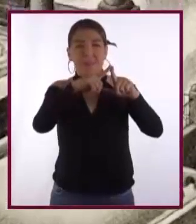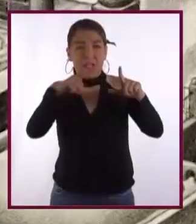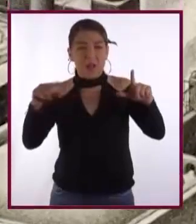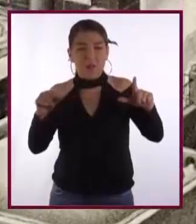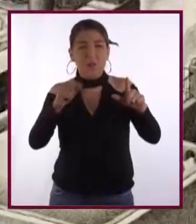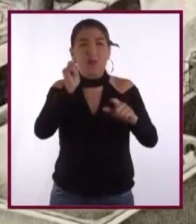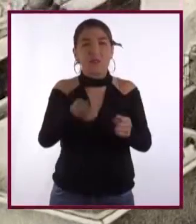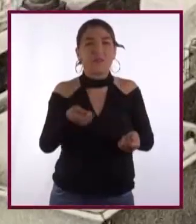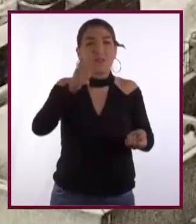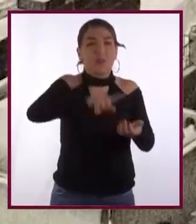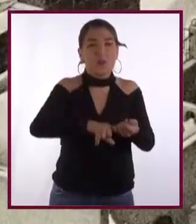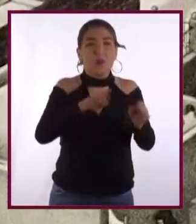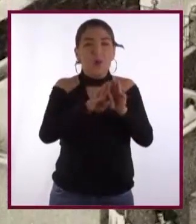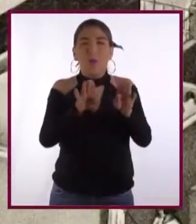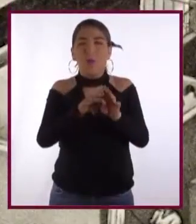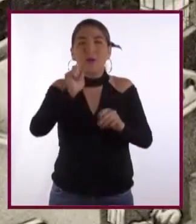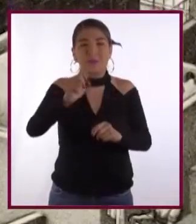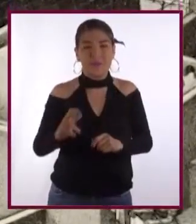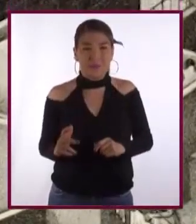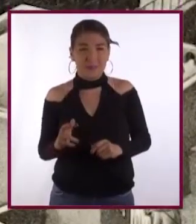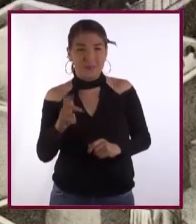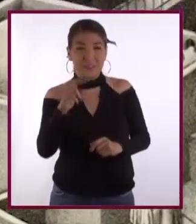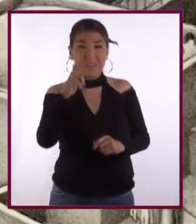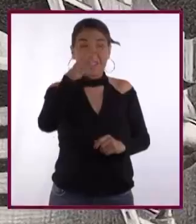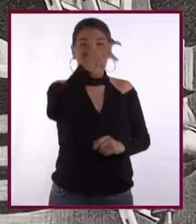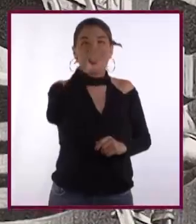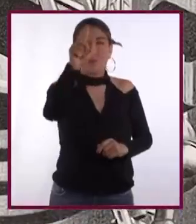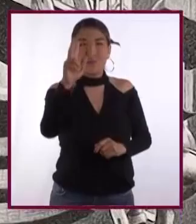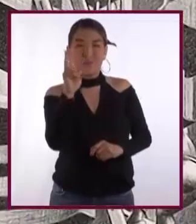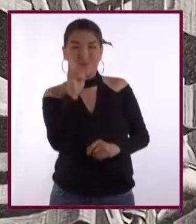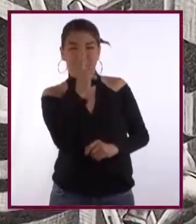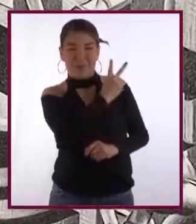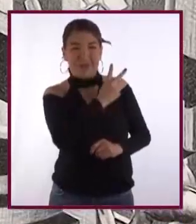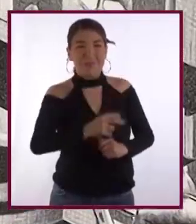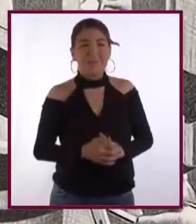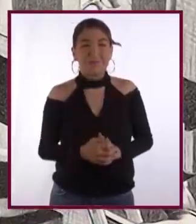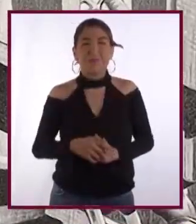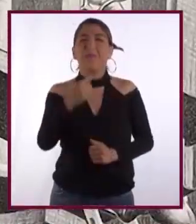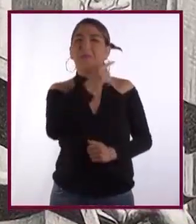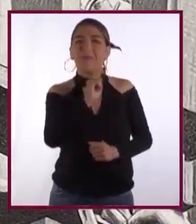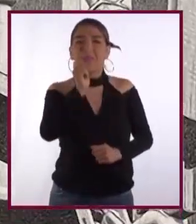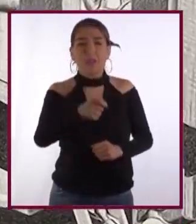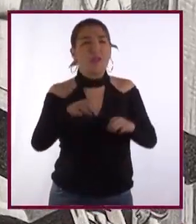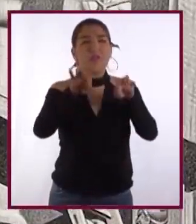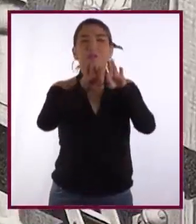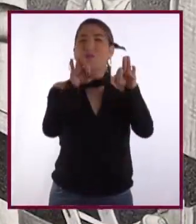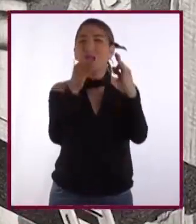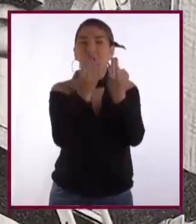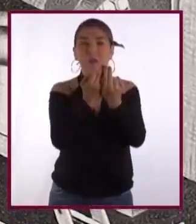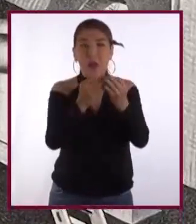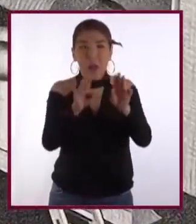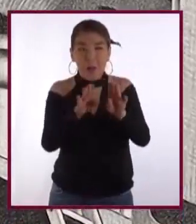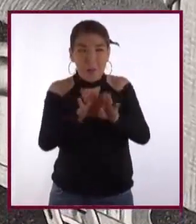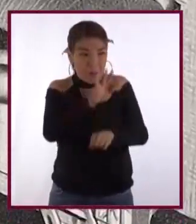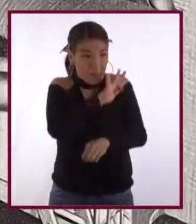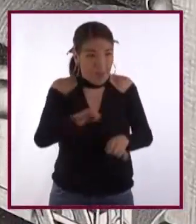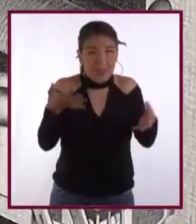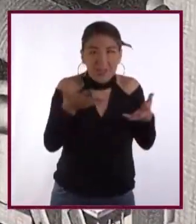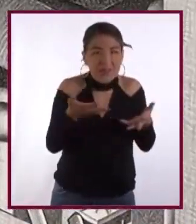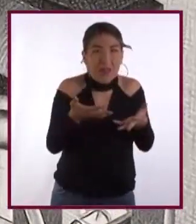Penrose y que muestran escaleras o cascadas que, cuando se revisan con detenimiento, resultan ser